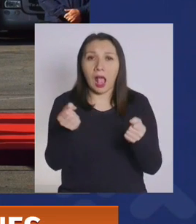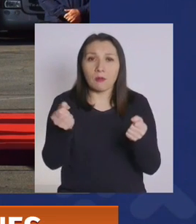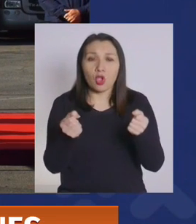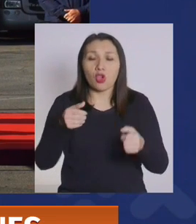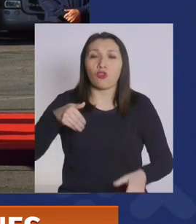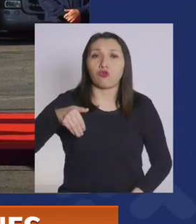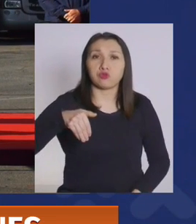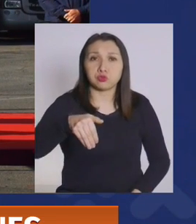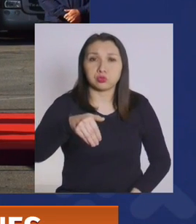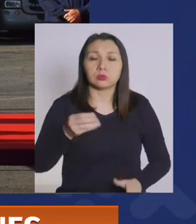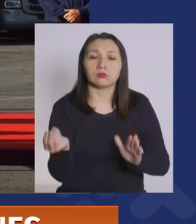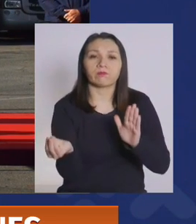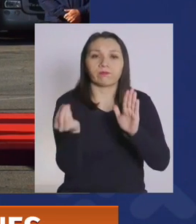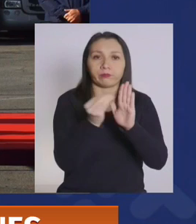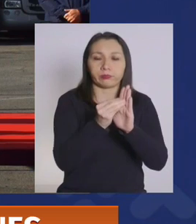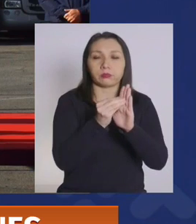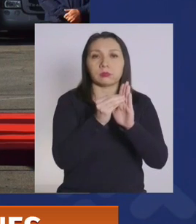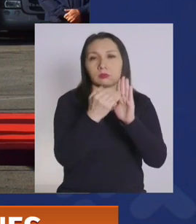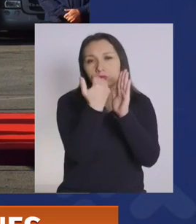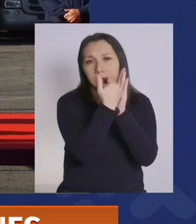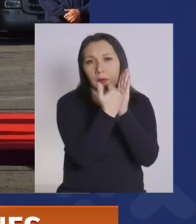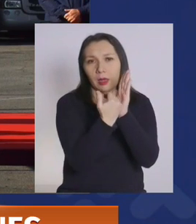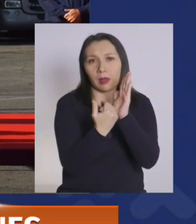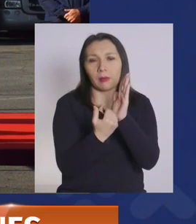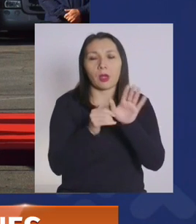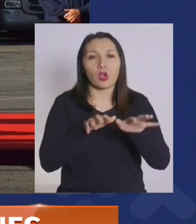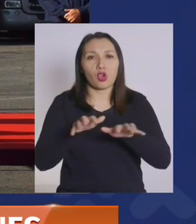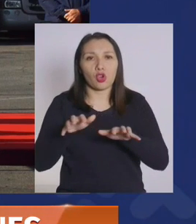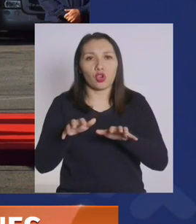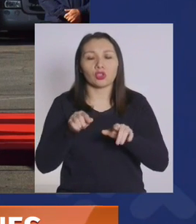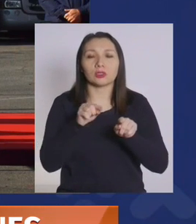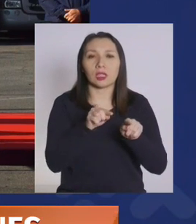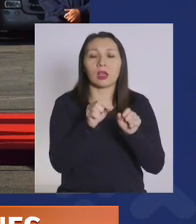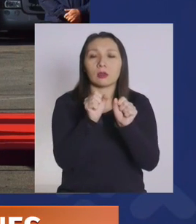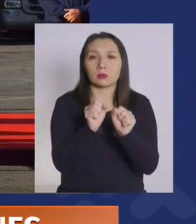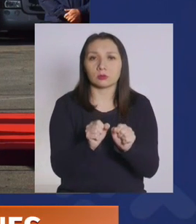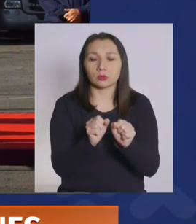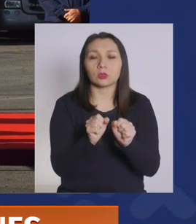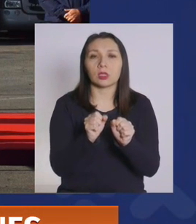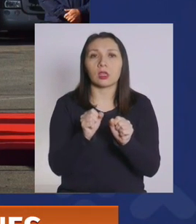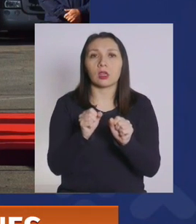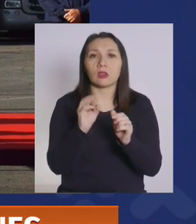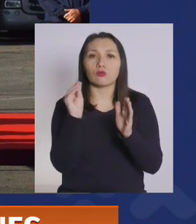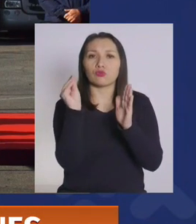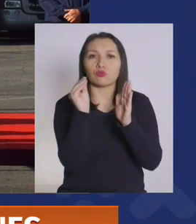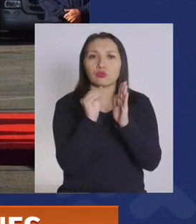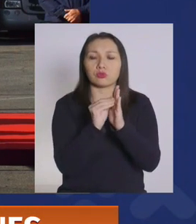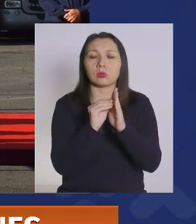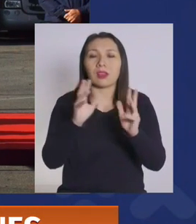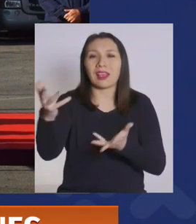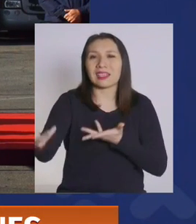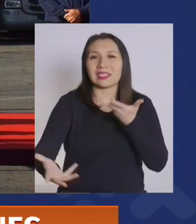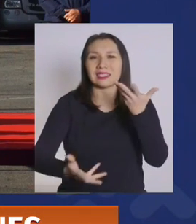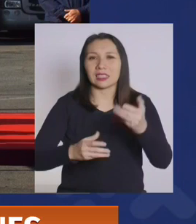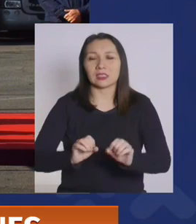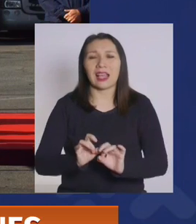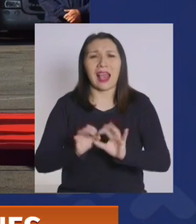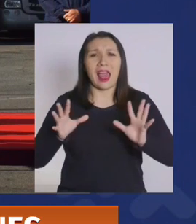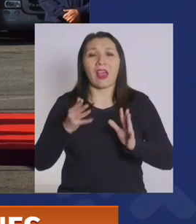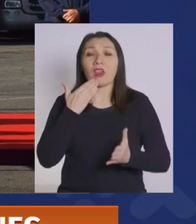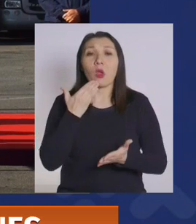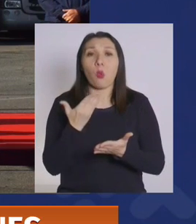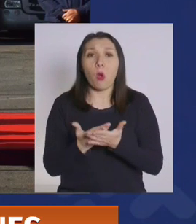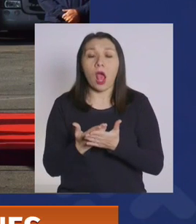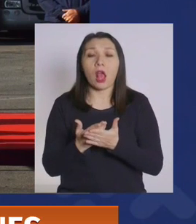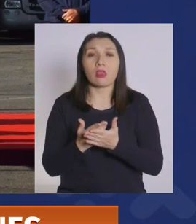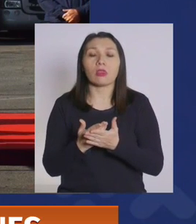buses a la lista de bienes que van a ser calificados como incendio agravado cuando se